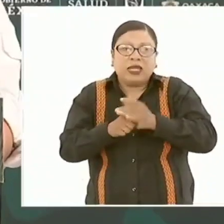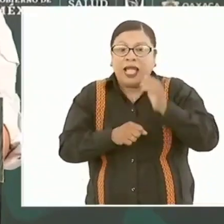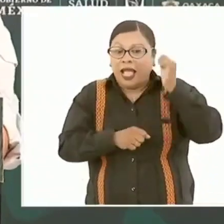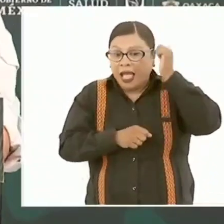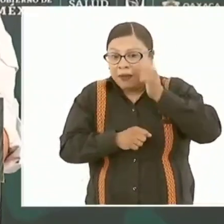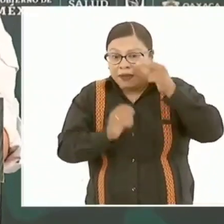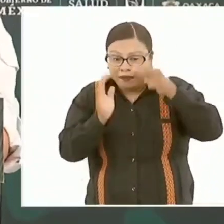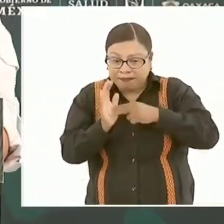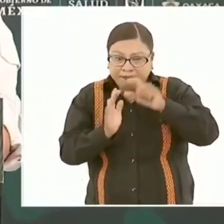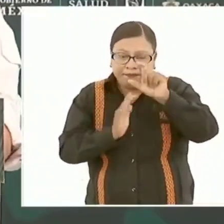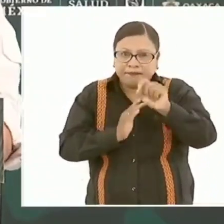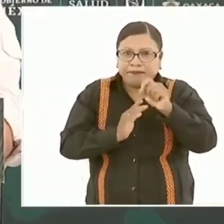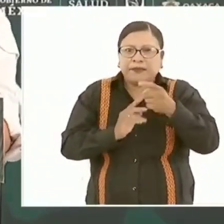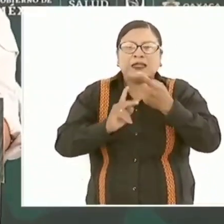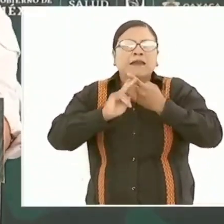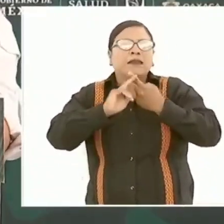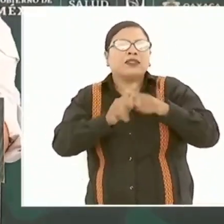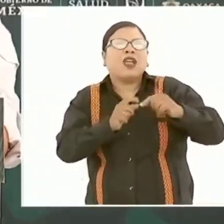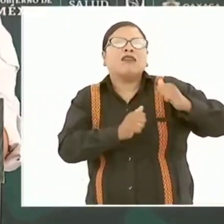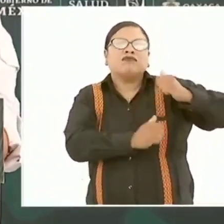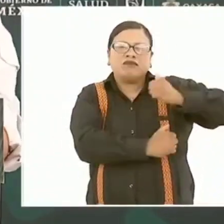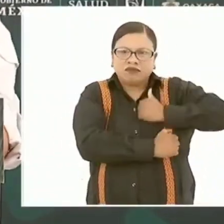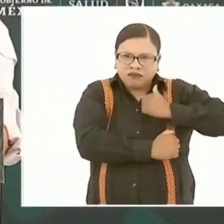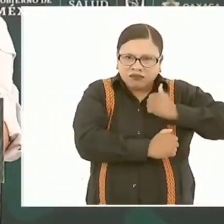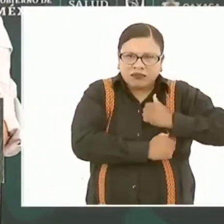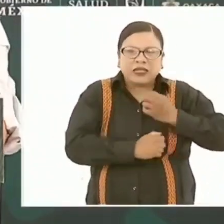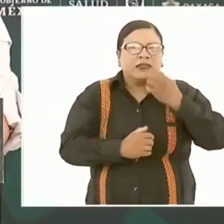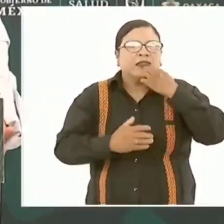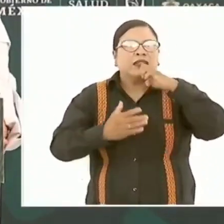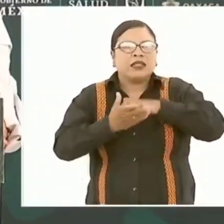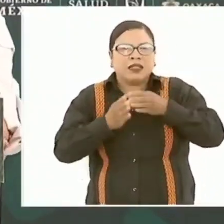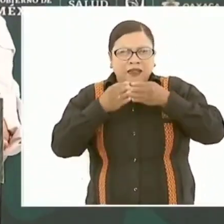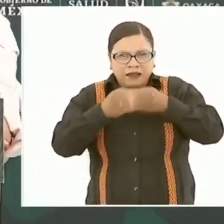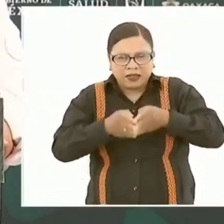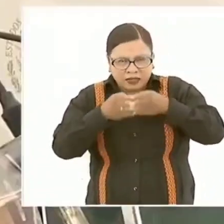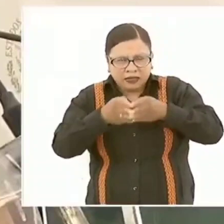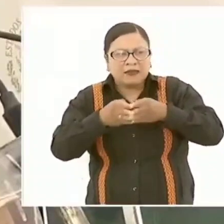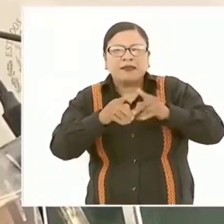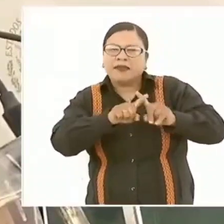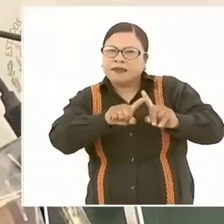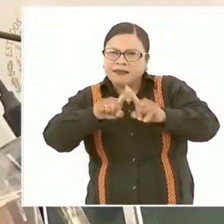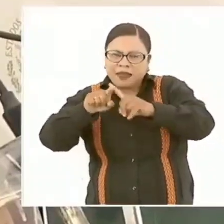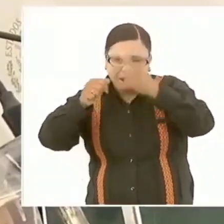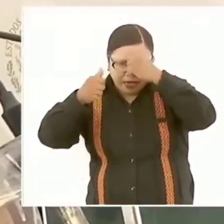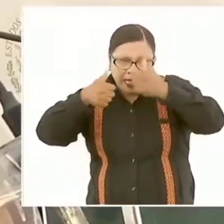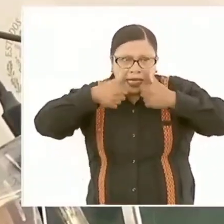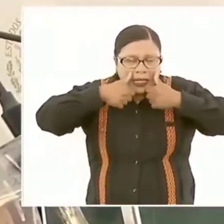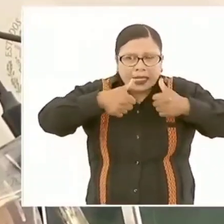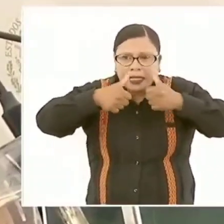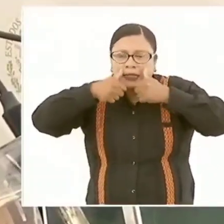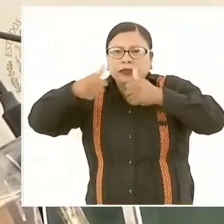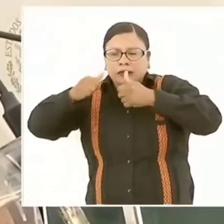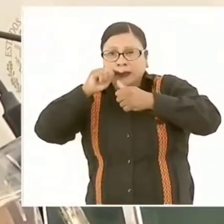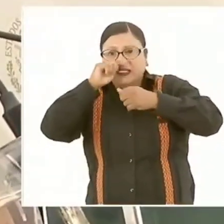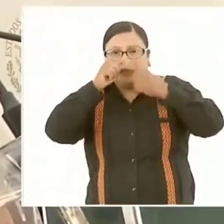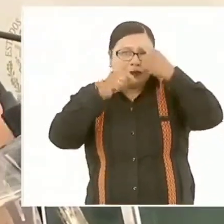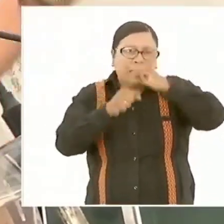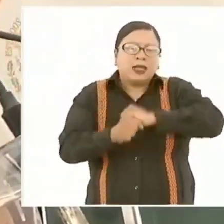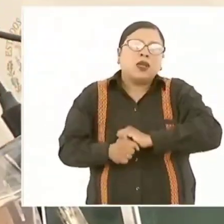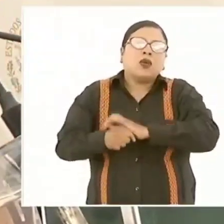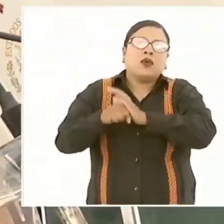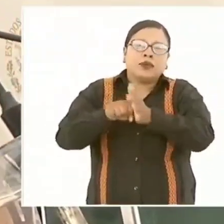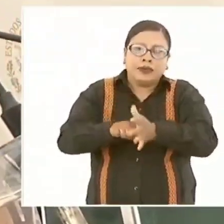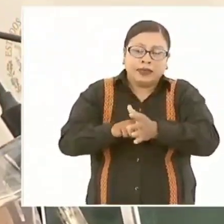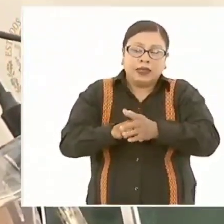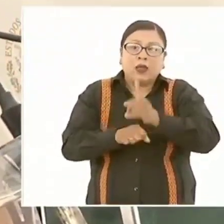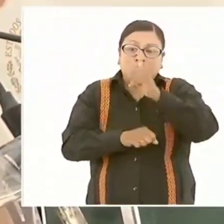2020 empezó el Ejército Mexicano, la Secretaría de la Defensa Nacional y sus servicios a dar atención para COVID-19, y